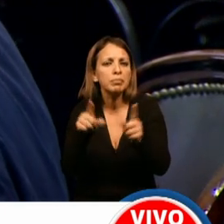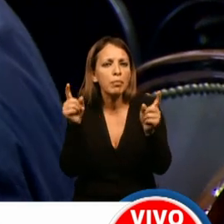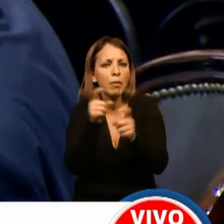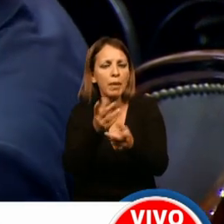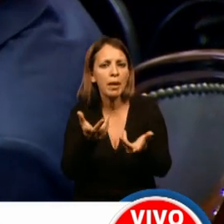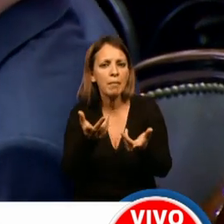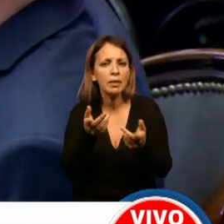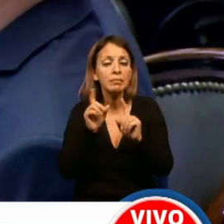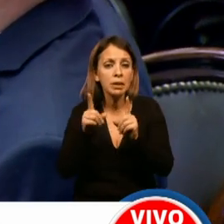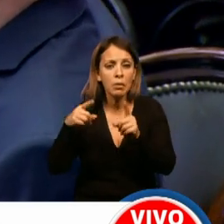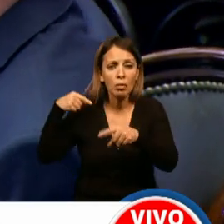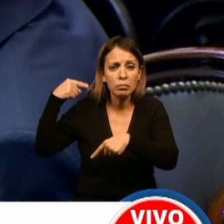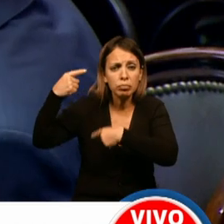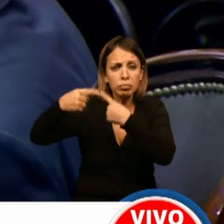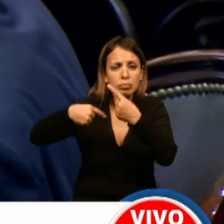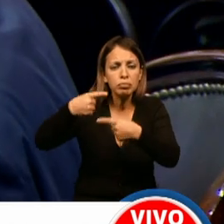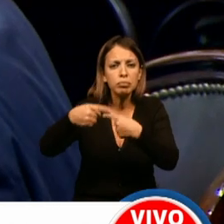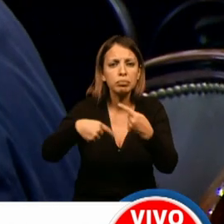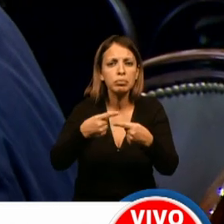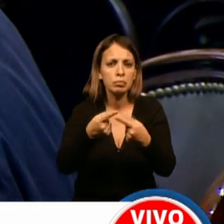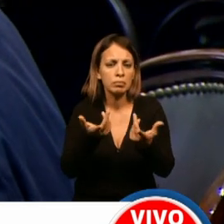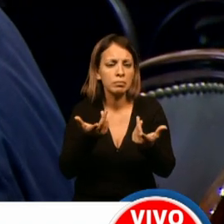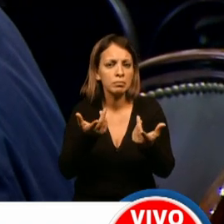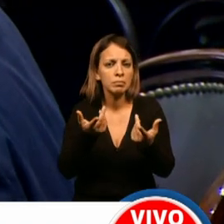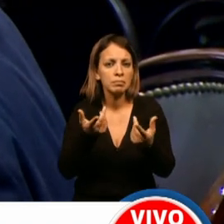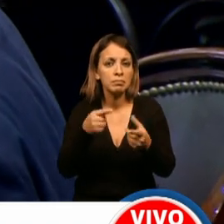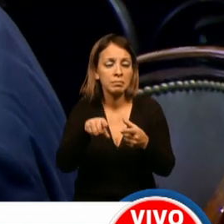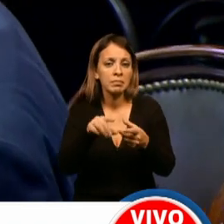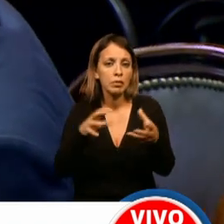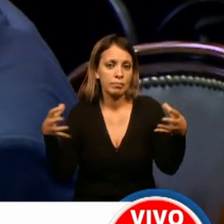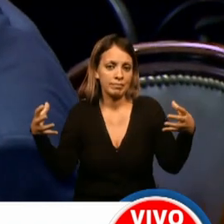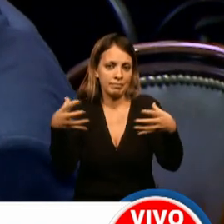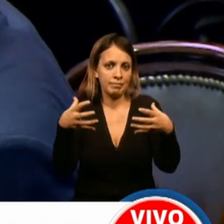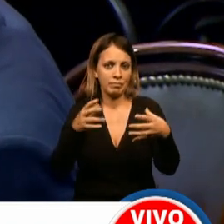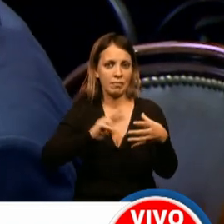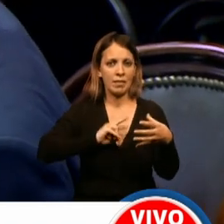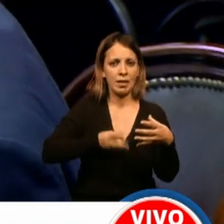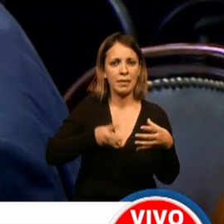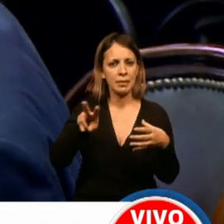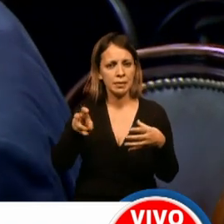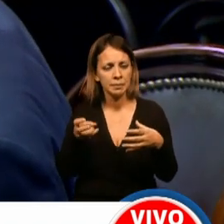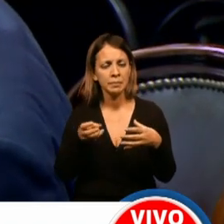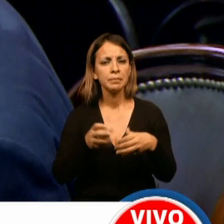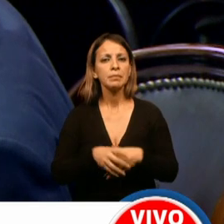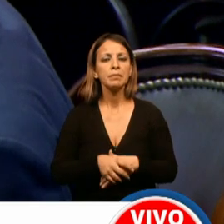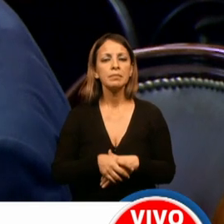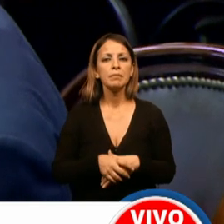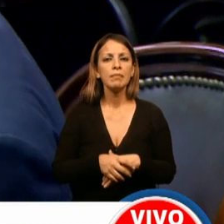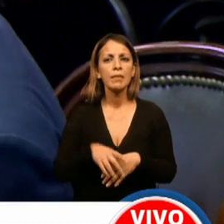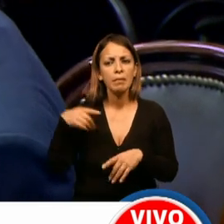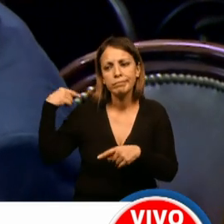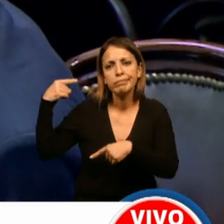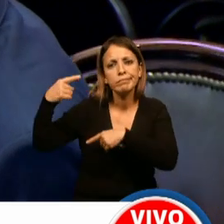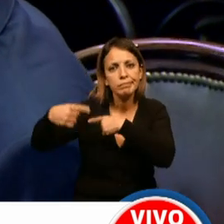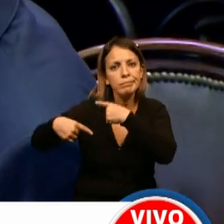de las generaciones mayores del colectivo travesti trans que viene sufriendo